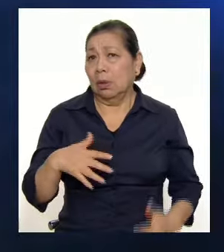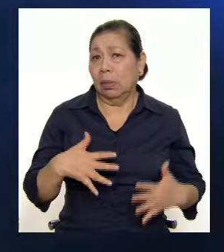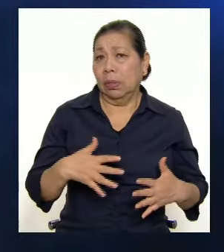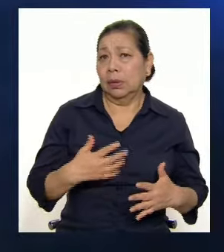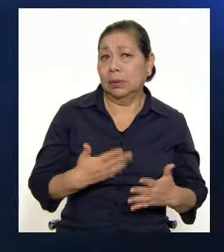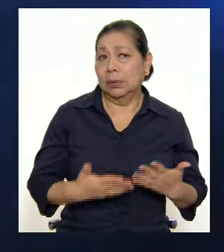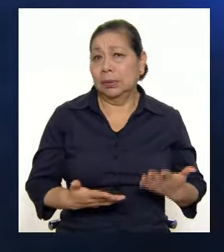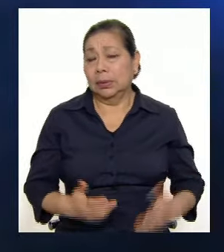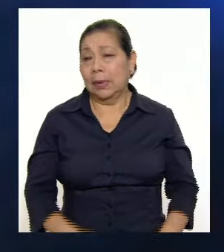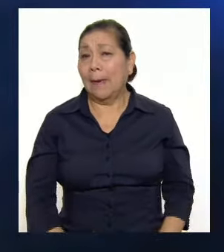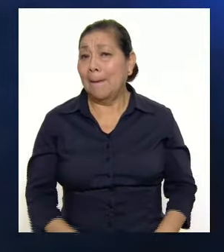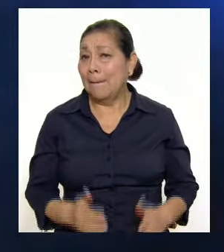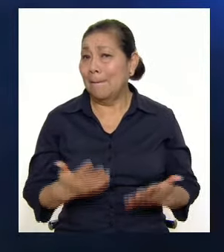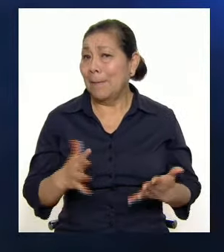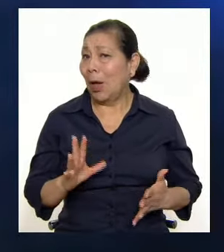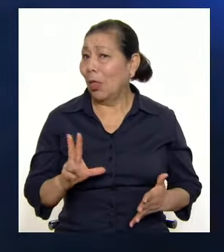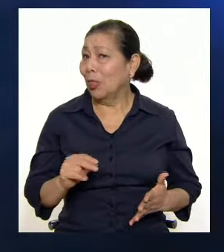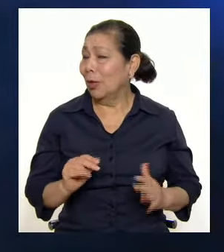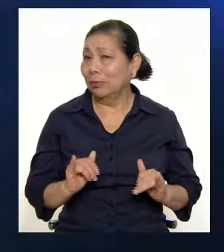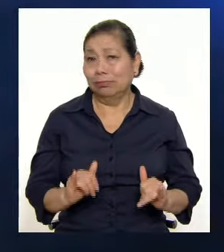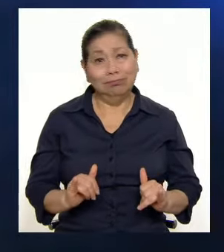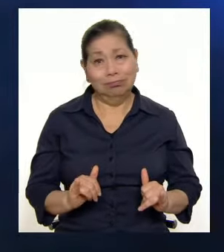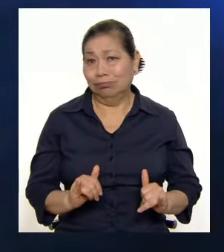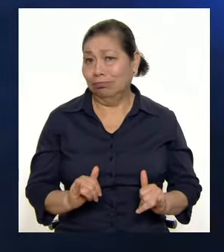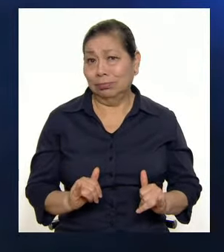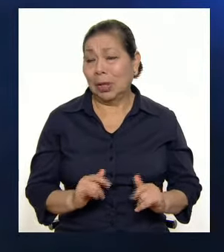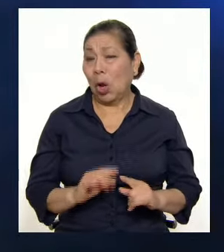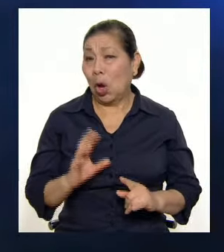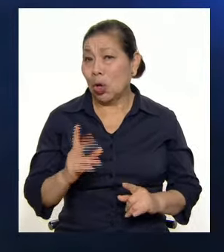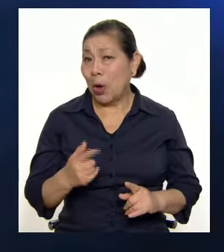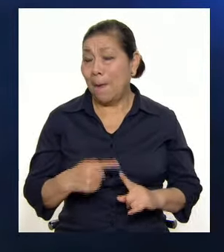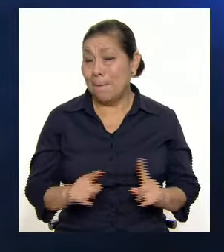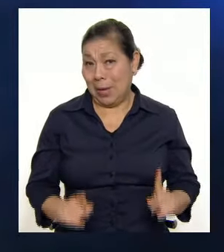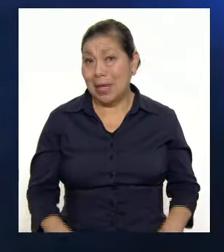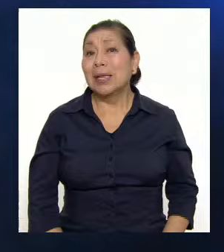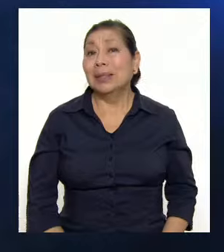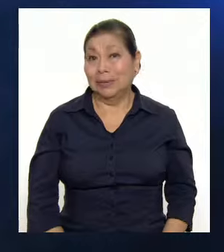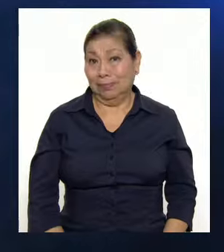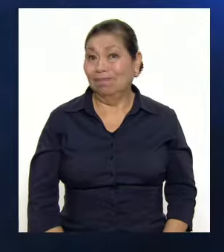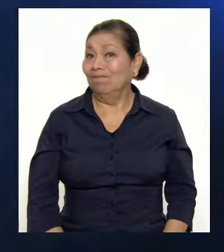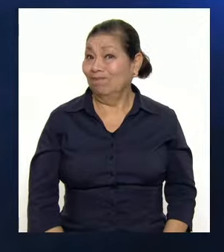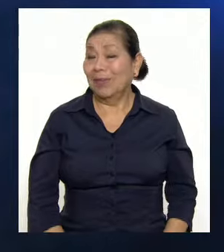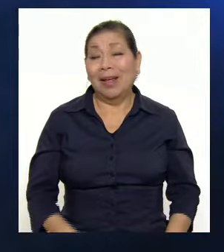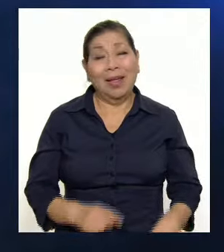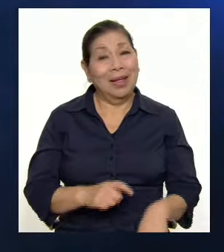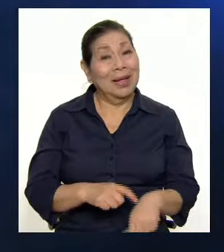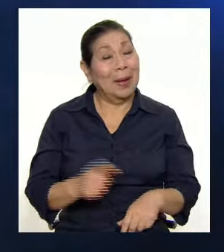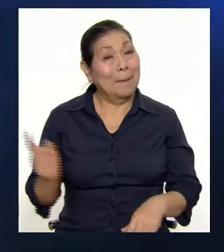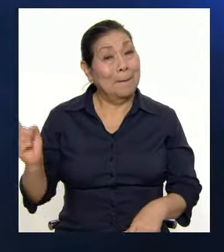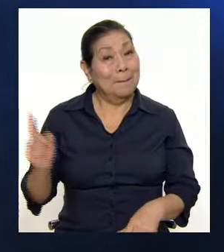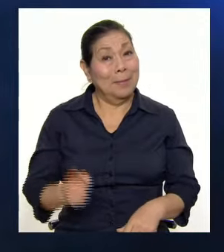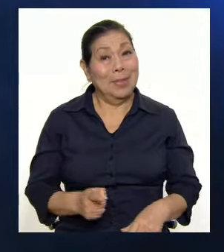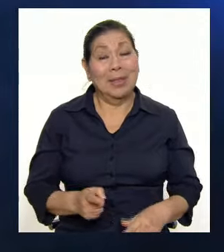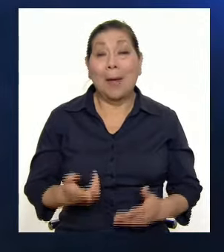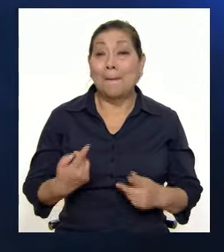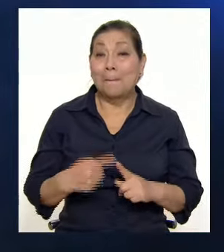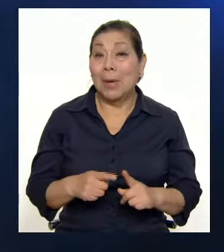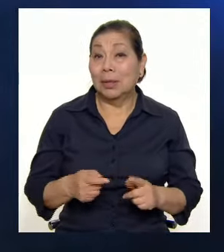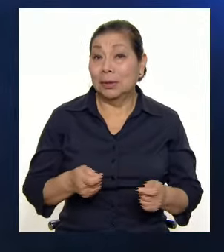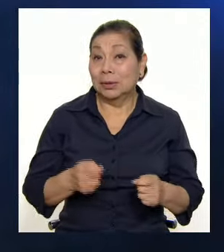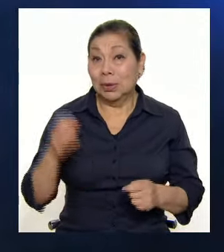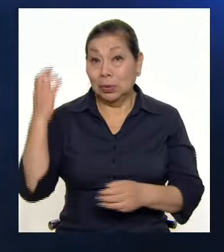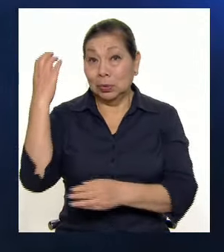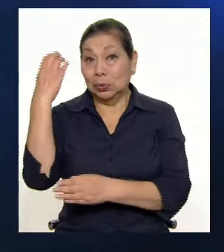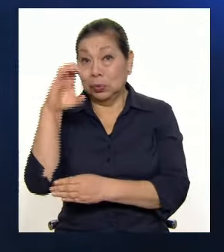nervioso e inquieto. Parecía no querer dejar rastros de sus ilícitos, pero era demasiado tarde. Al intentar mover